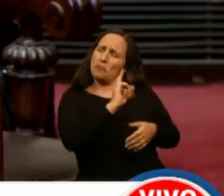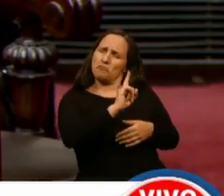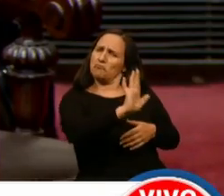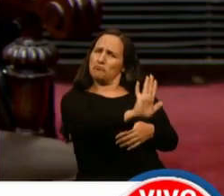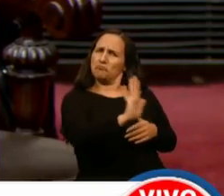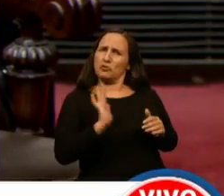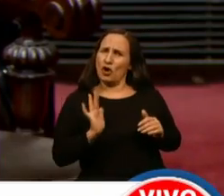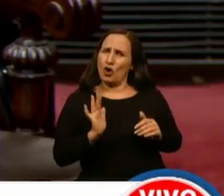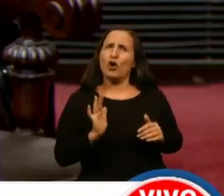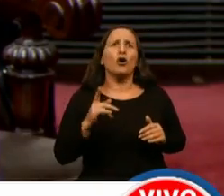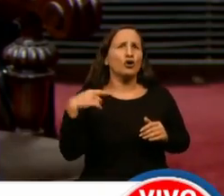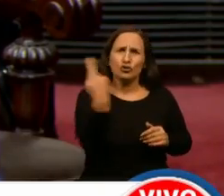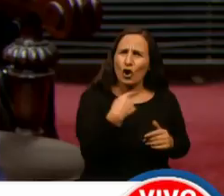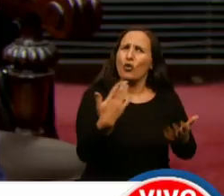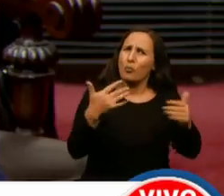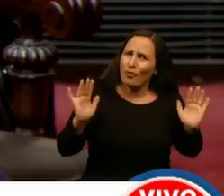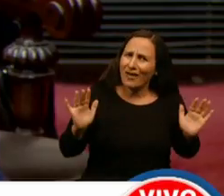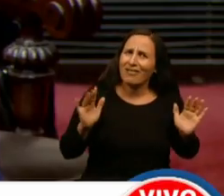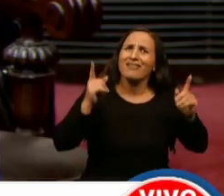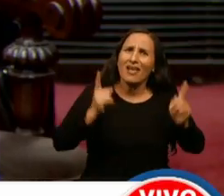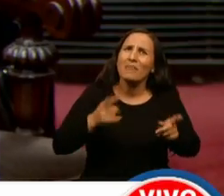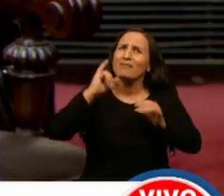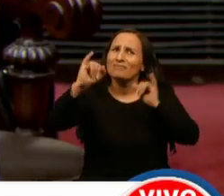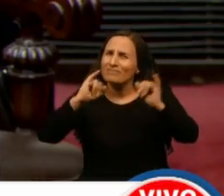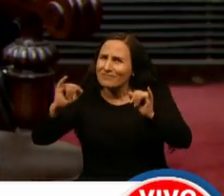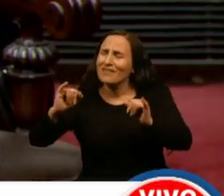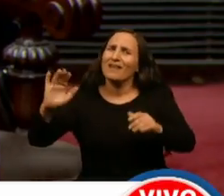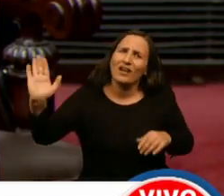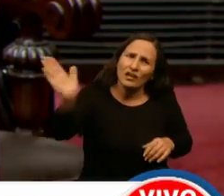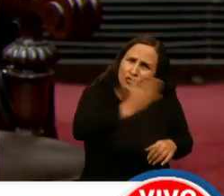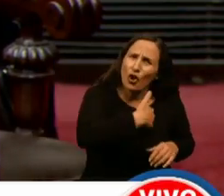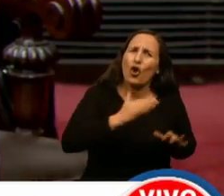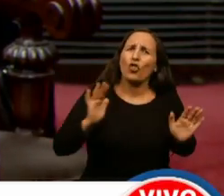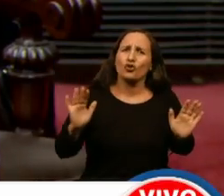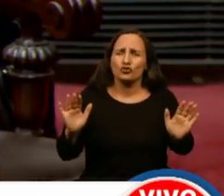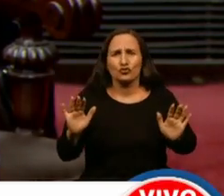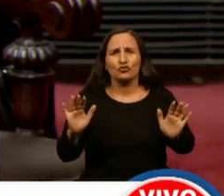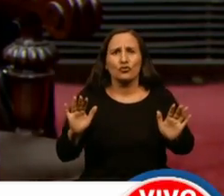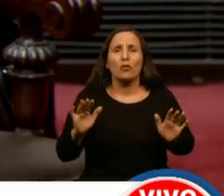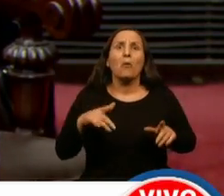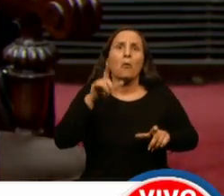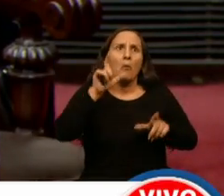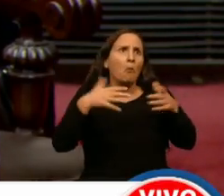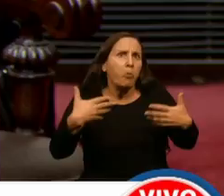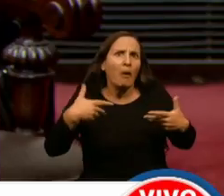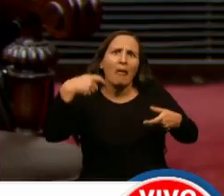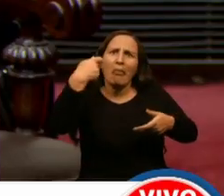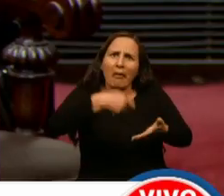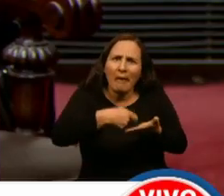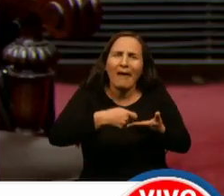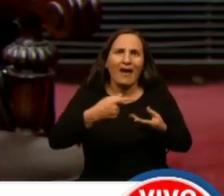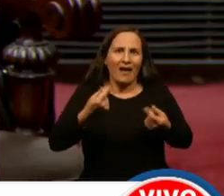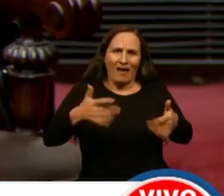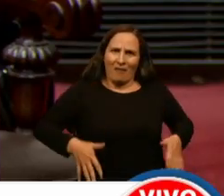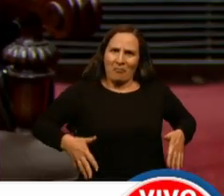y lo podemos hacer todos y podemos invitar entendiendo que todos aquellos que más pueden aquellos que más